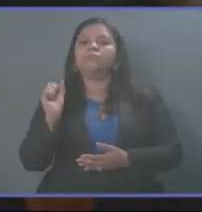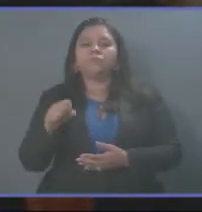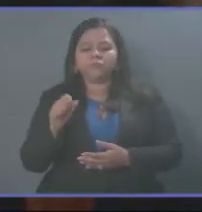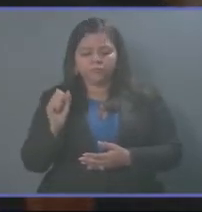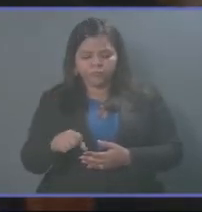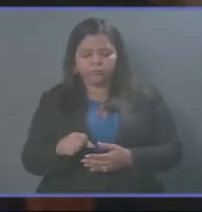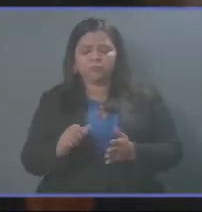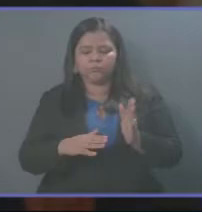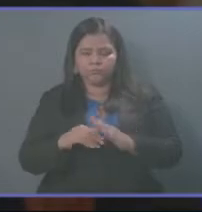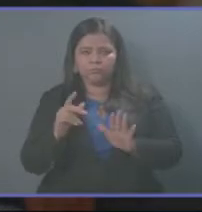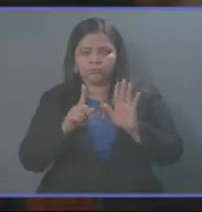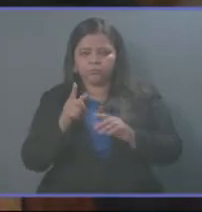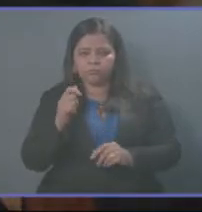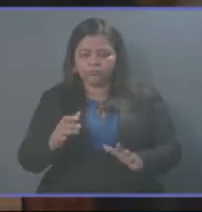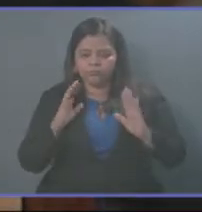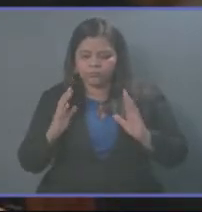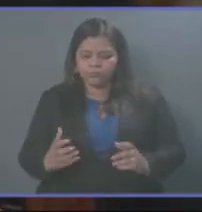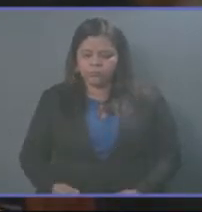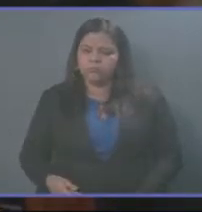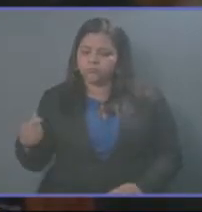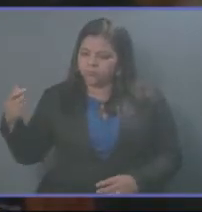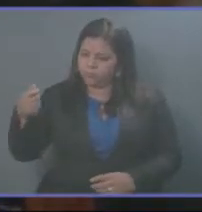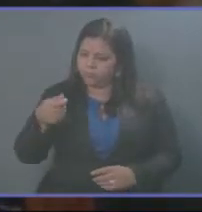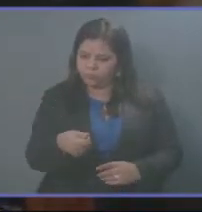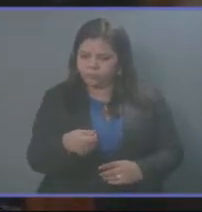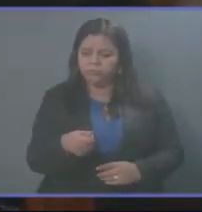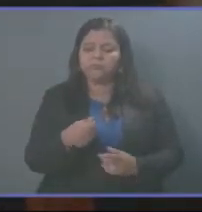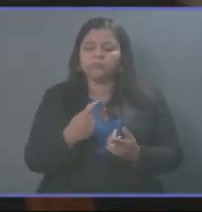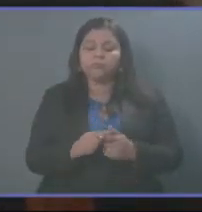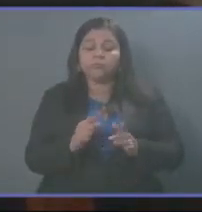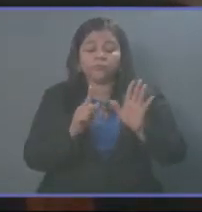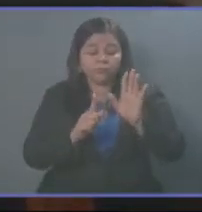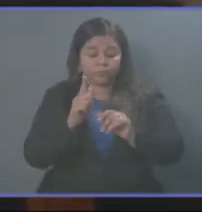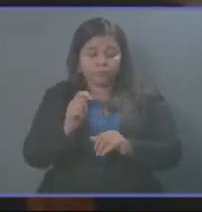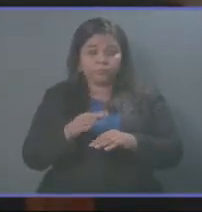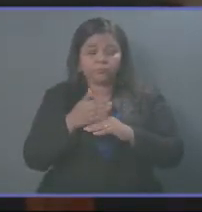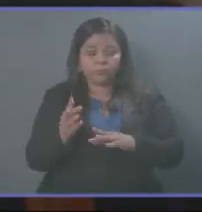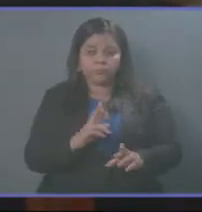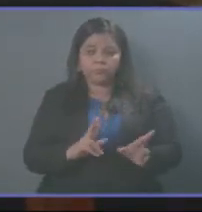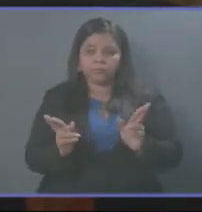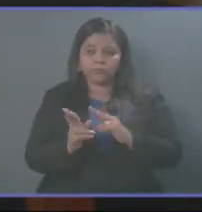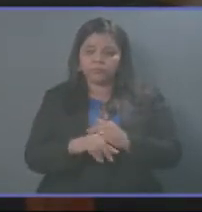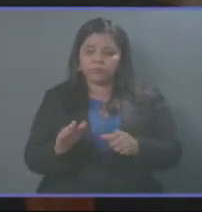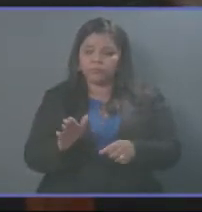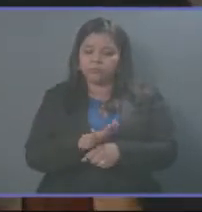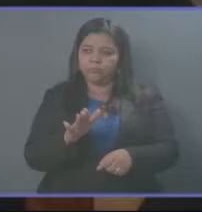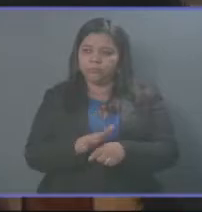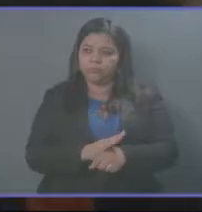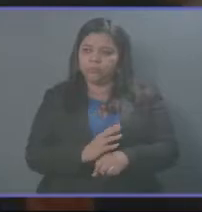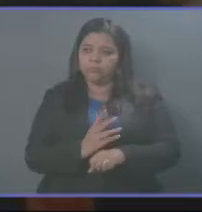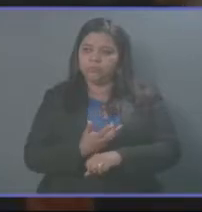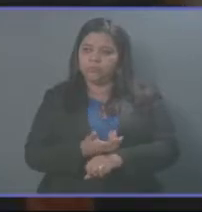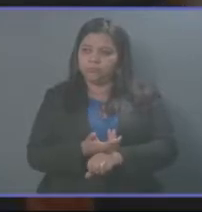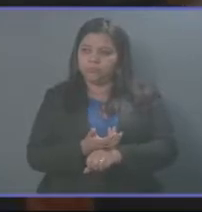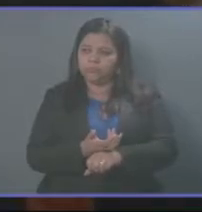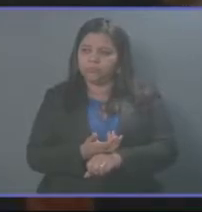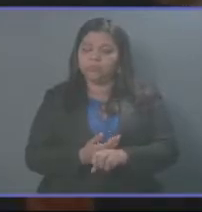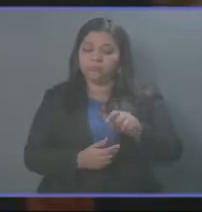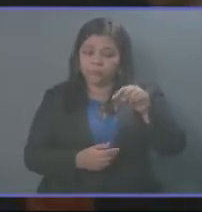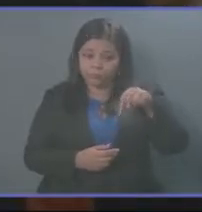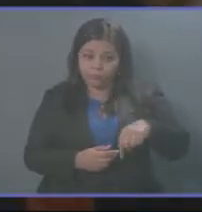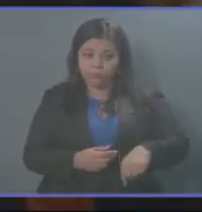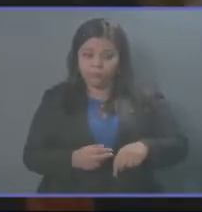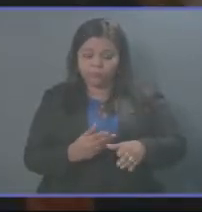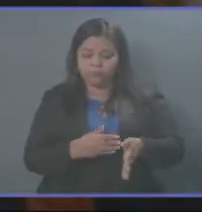por 6 meses, y en 6 meses esperamos la reforma integral del transporte, que este día comienza con